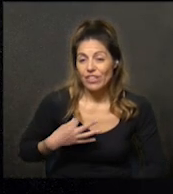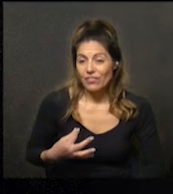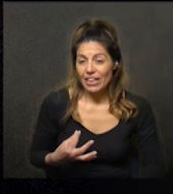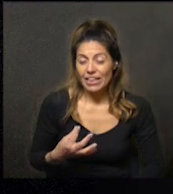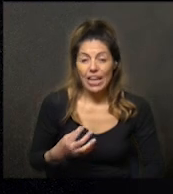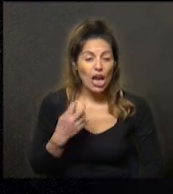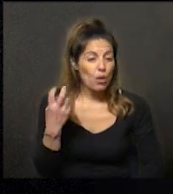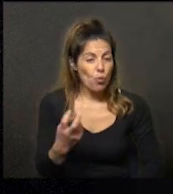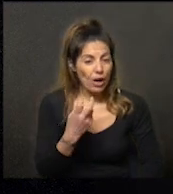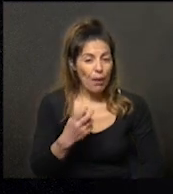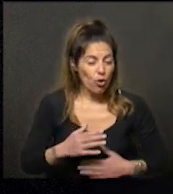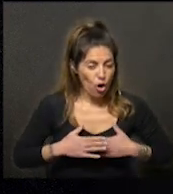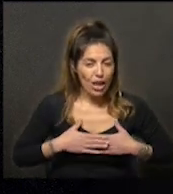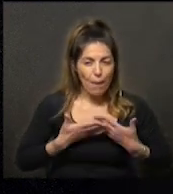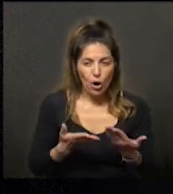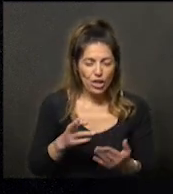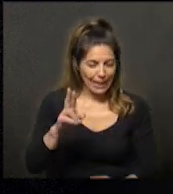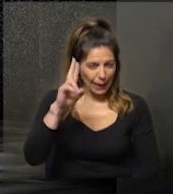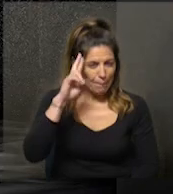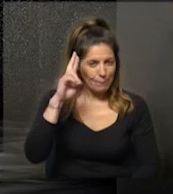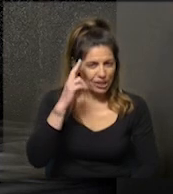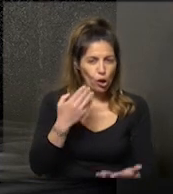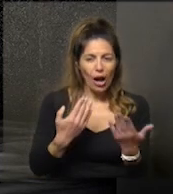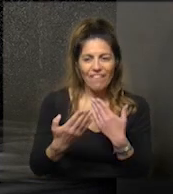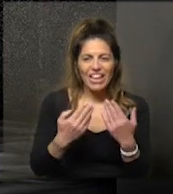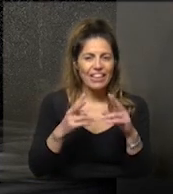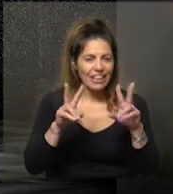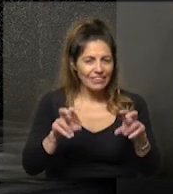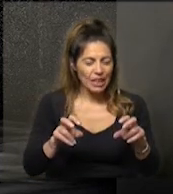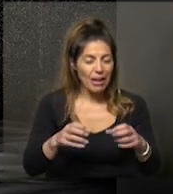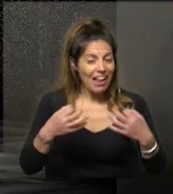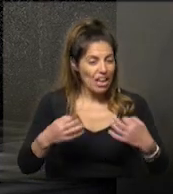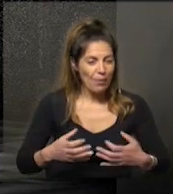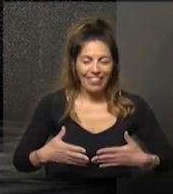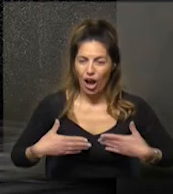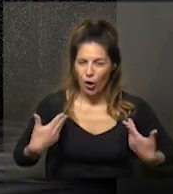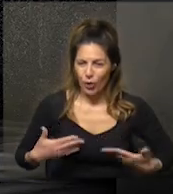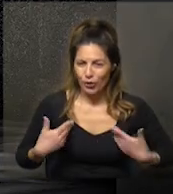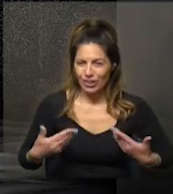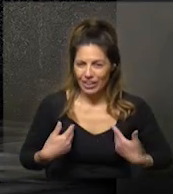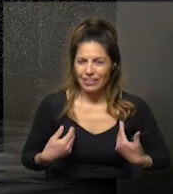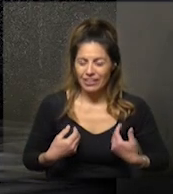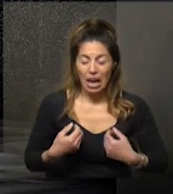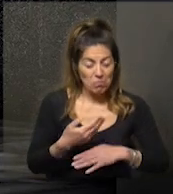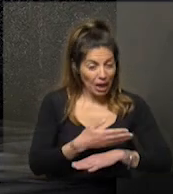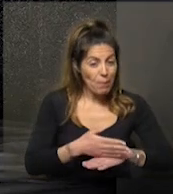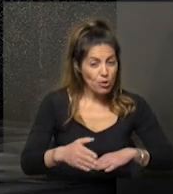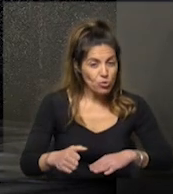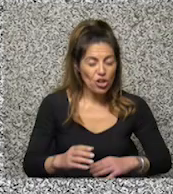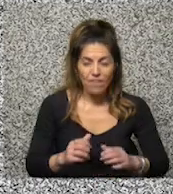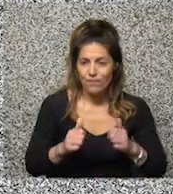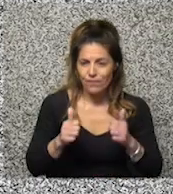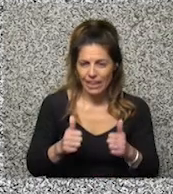con mucho amor y mucho respeto tratar el tema y la verdad que está muy contenta porque ha dado unas buenas repercusiones. Así que